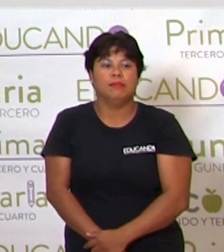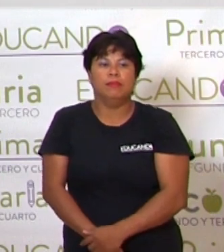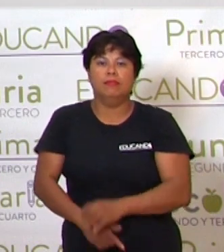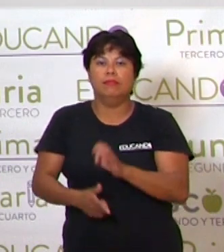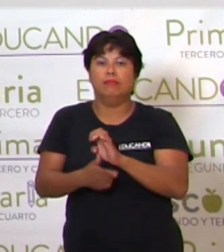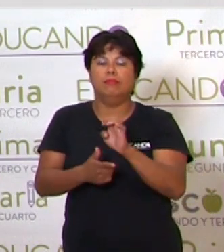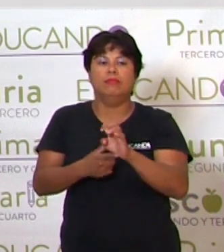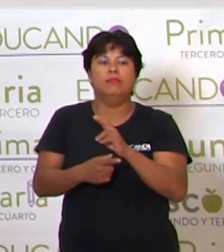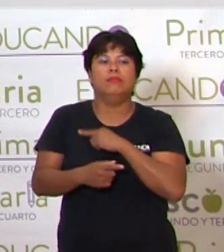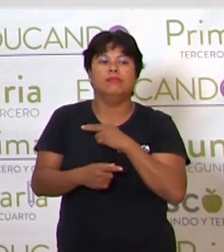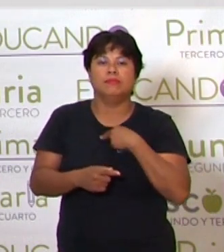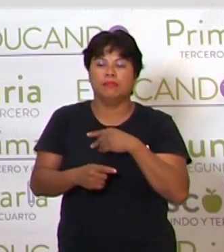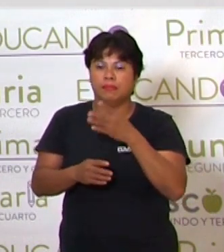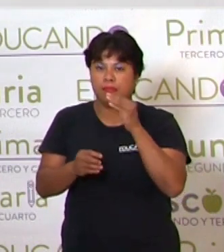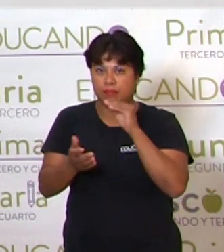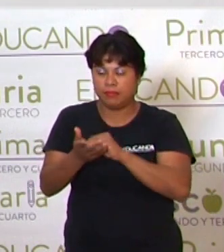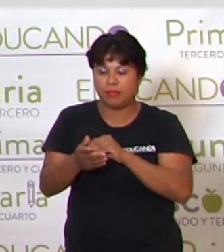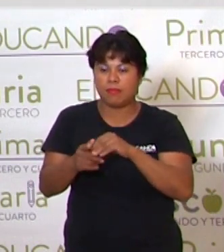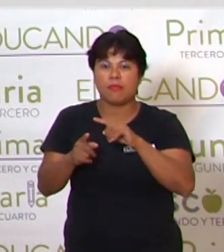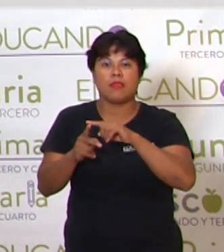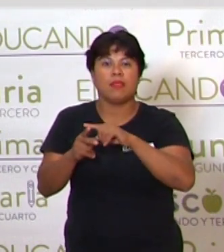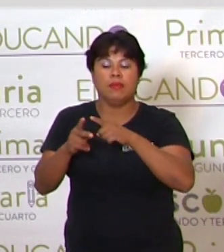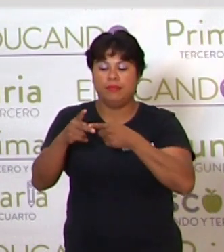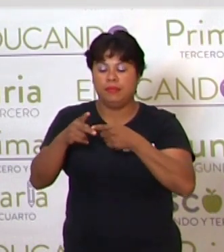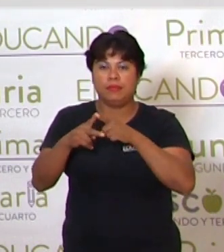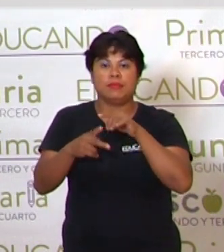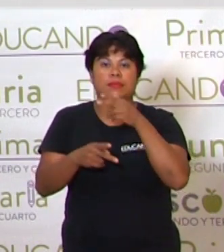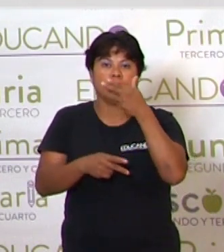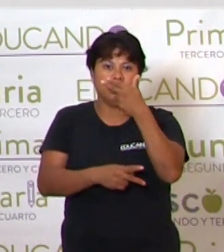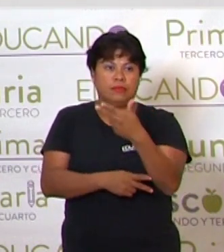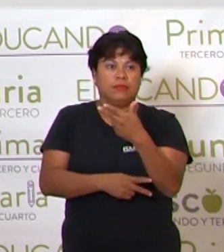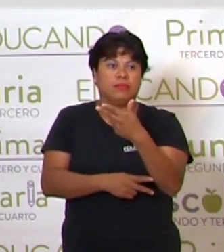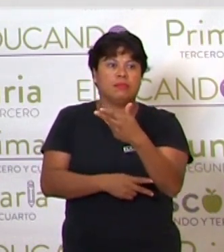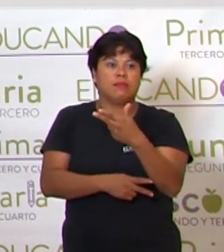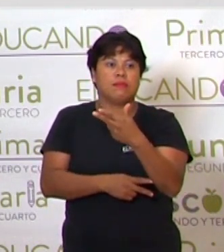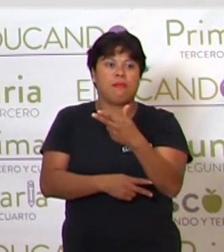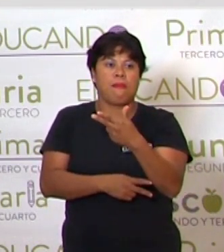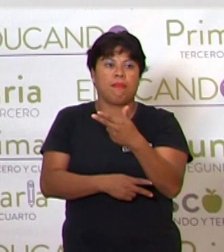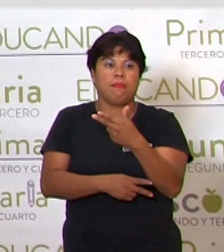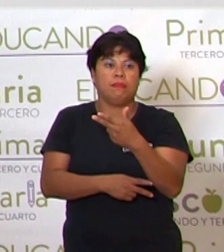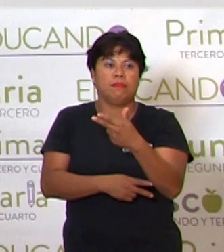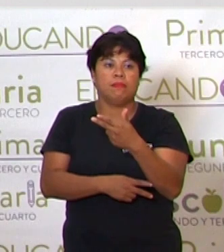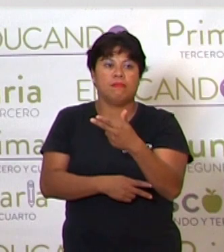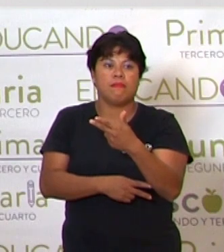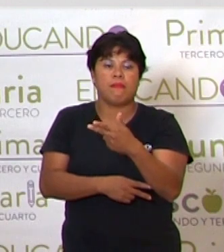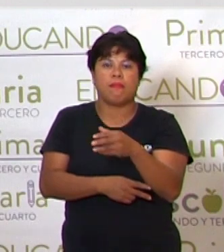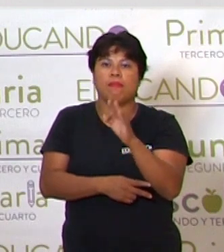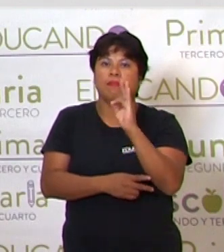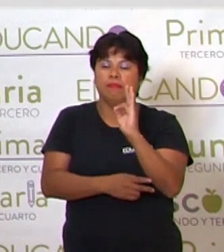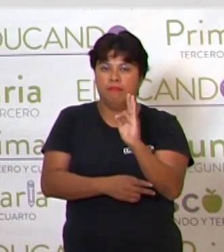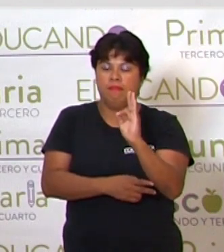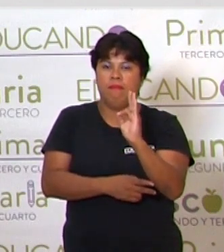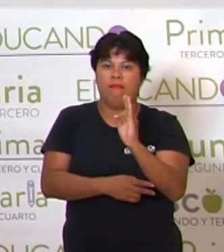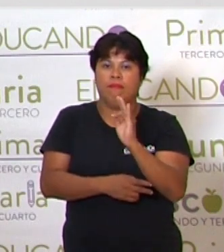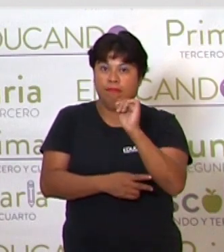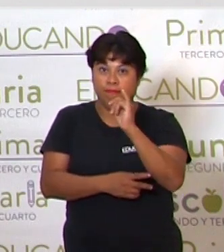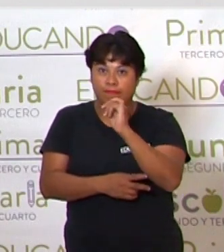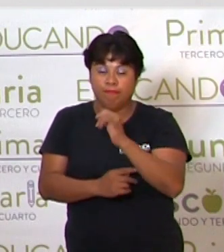Entonces vamos a medir el ángulo que va de la H a la F.